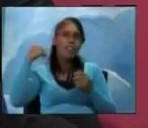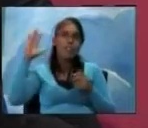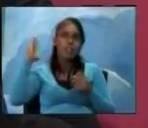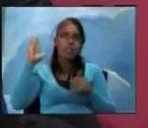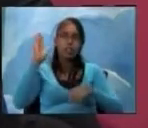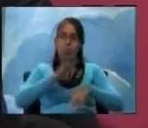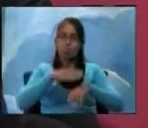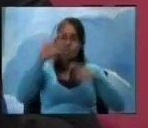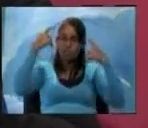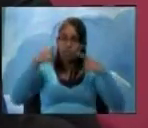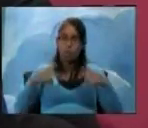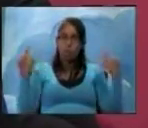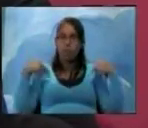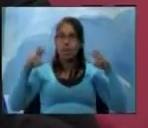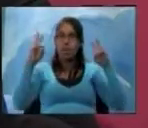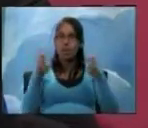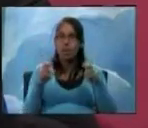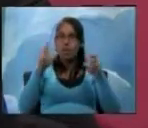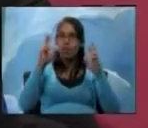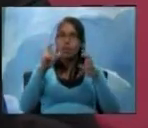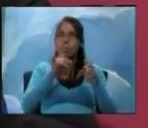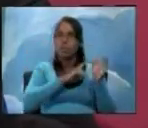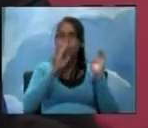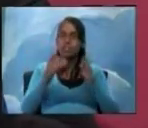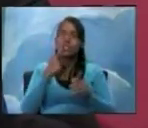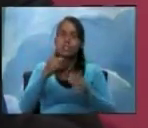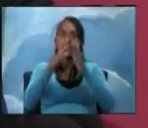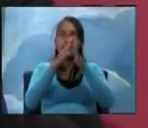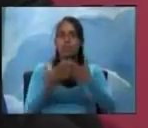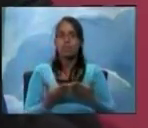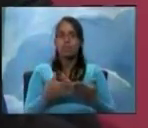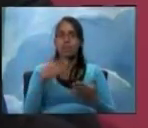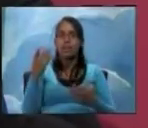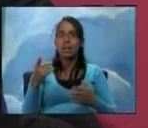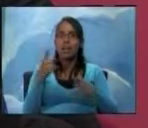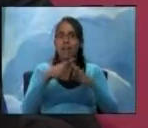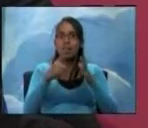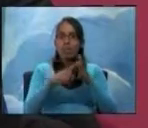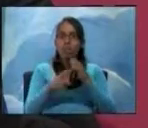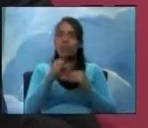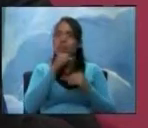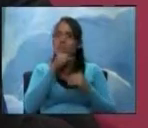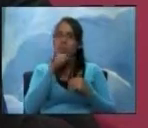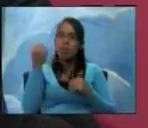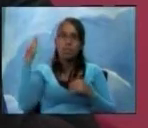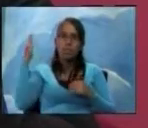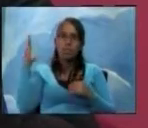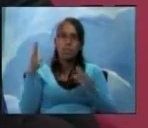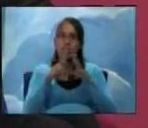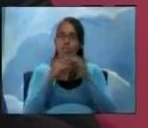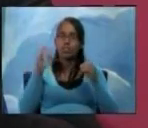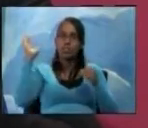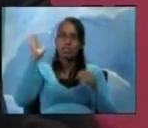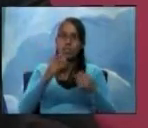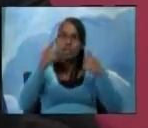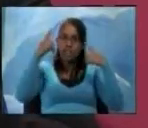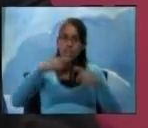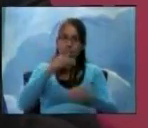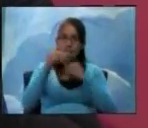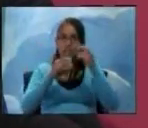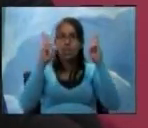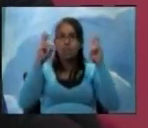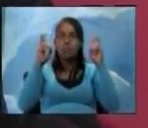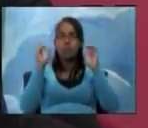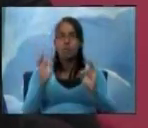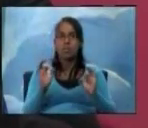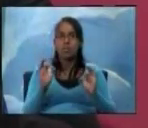somos renovados, somos nuevas criaturas. Dice la Biblia que las cosas viejas pasaron y todas vienen a ser hechas nuevas. Si